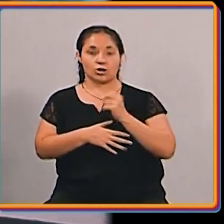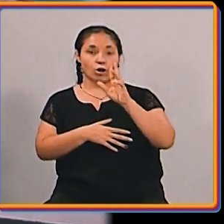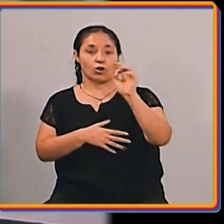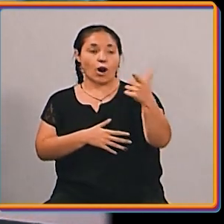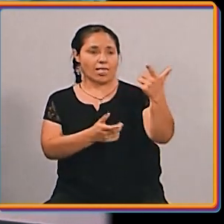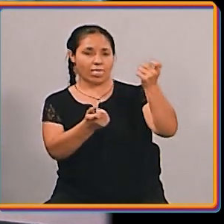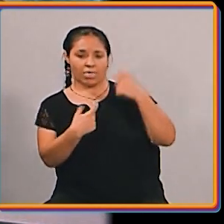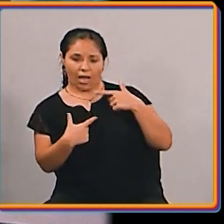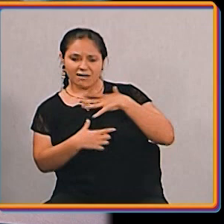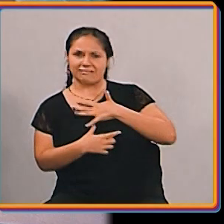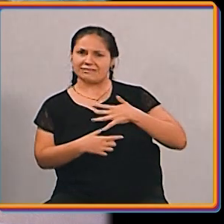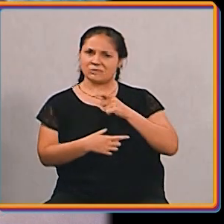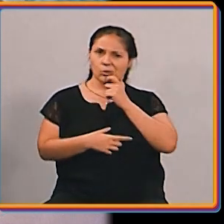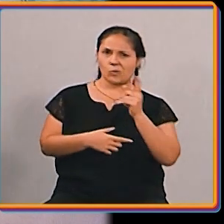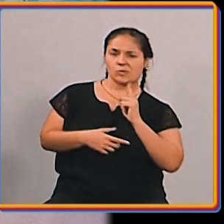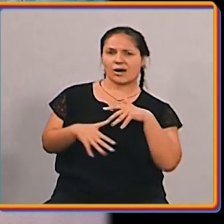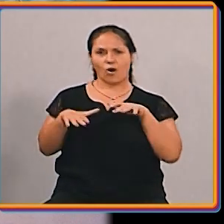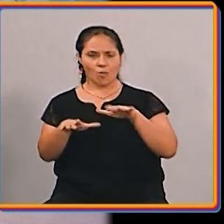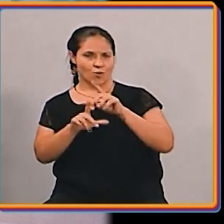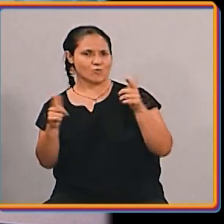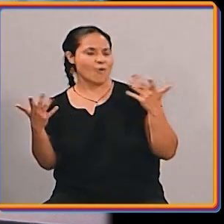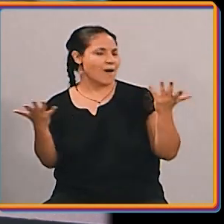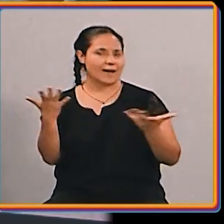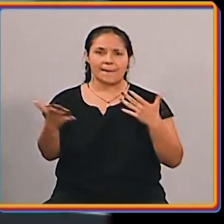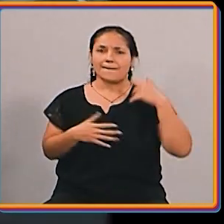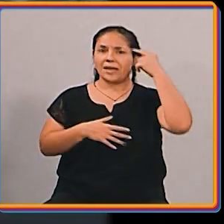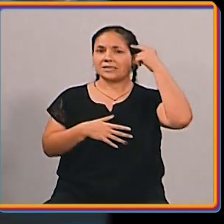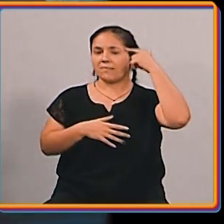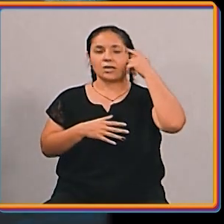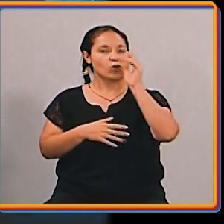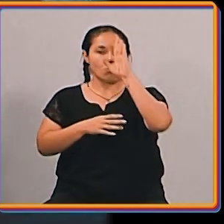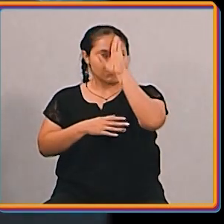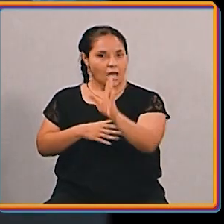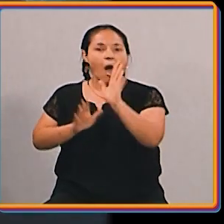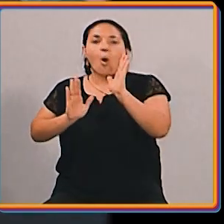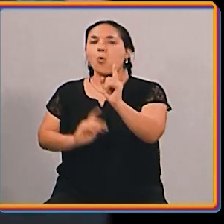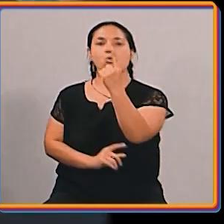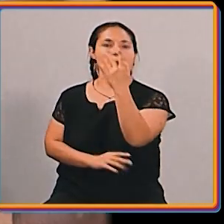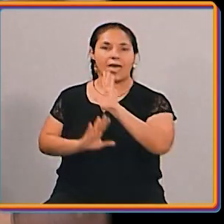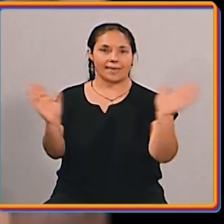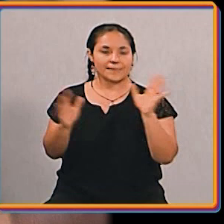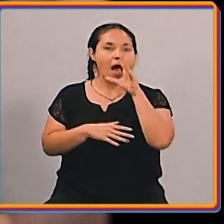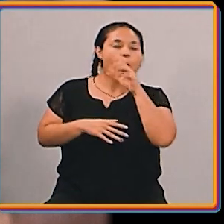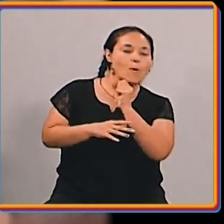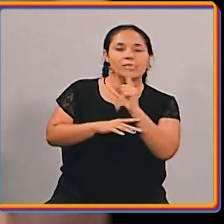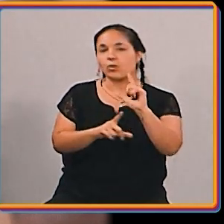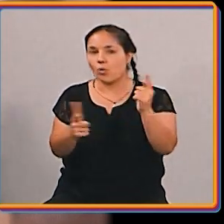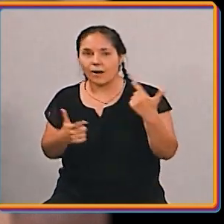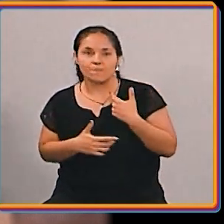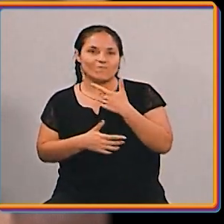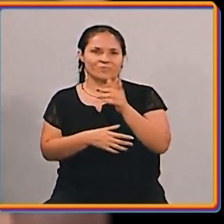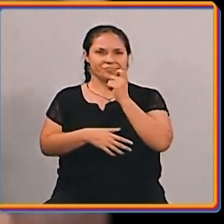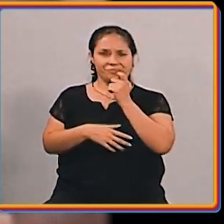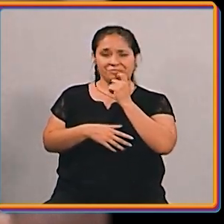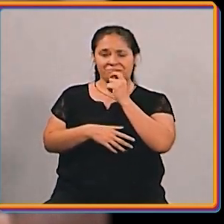cumplir el rol al que se le ha asignado, vivimos en una sociedad tan asignada por el pensamiento único y por la intolerancia,